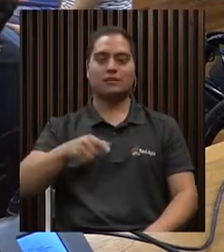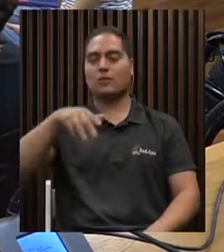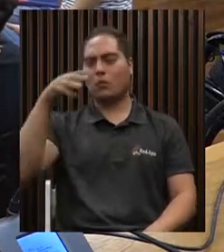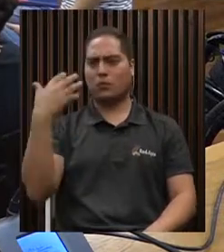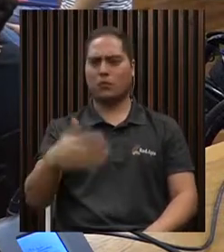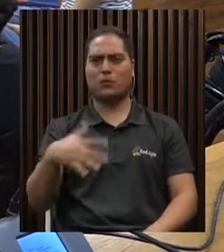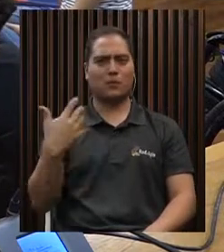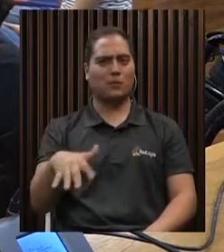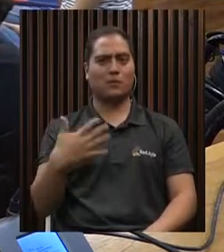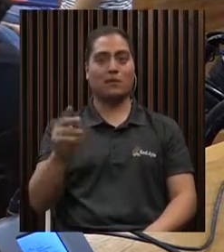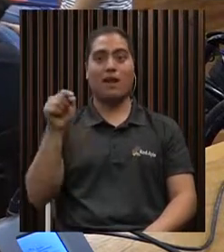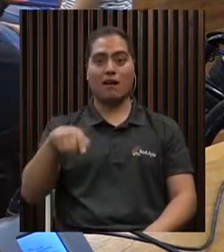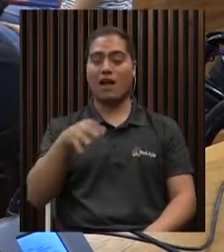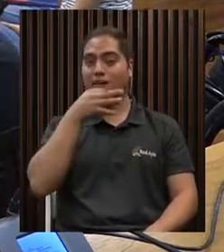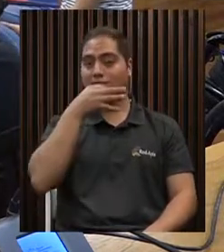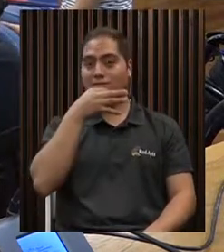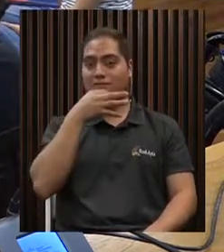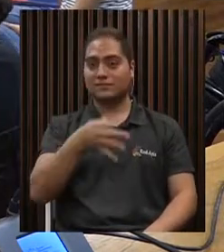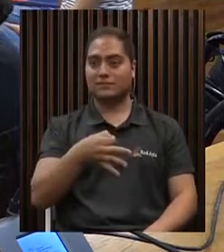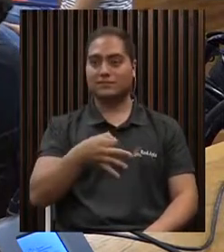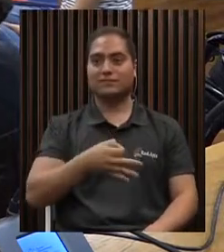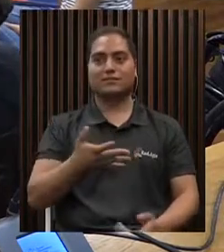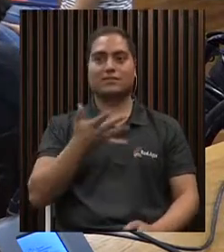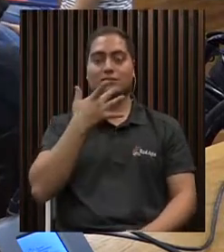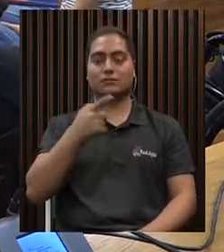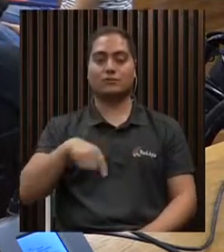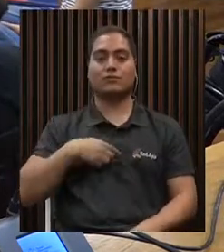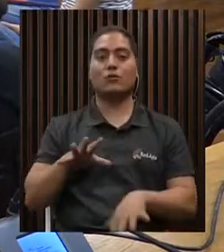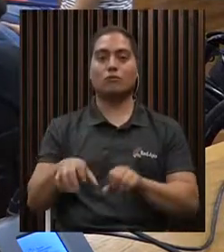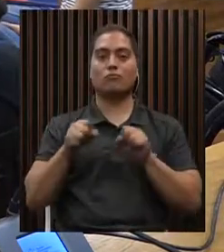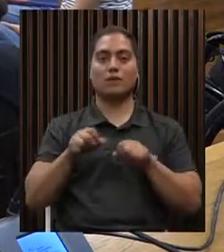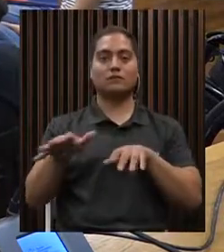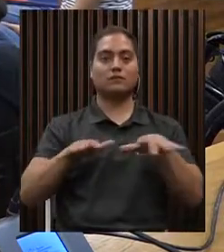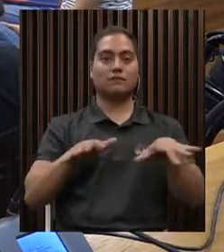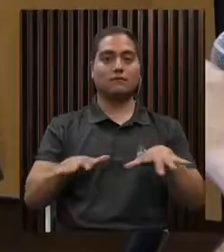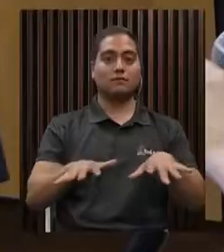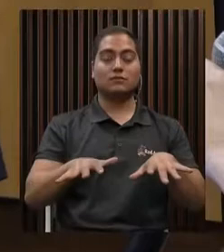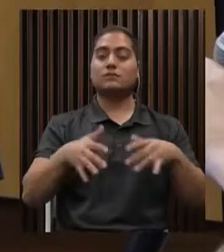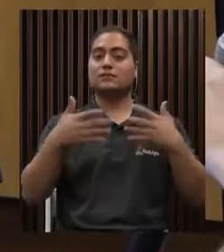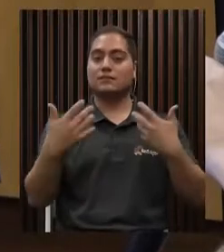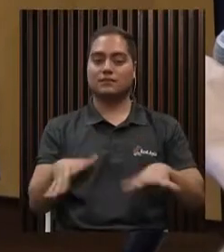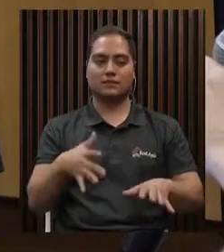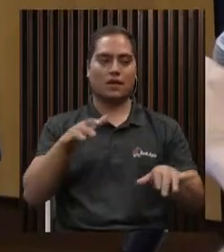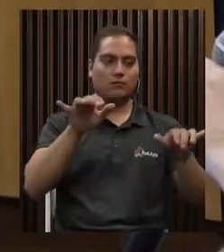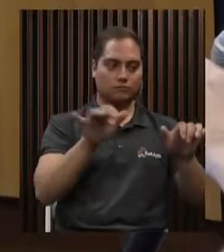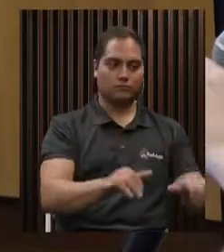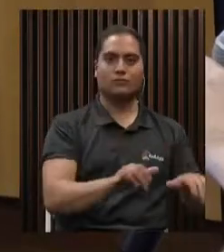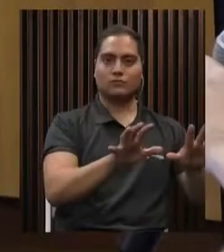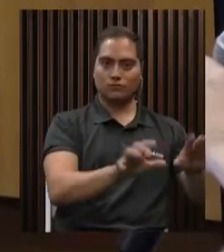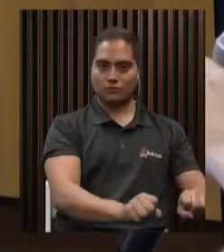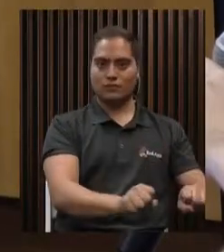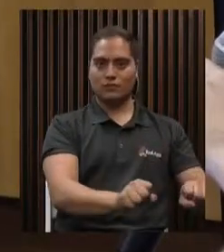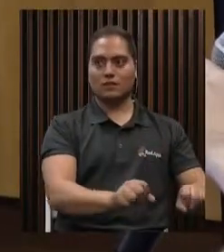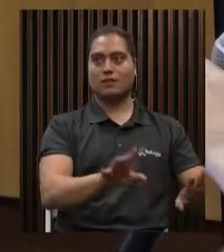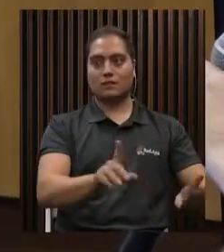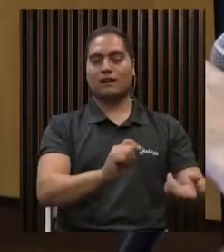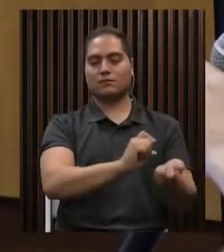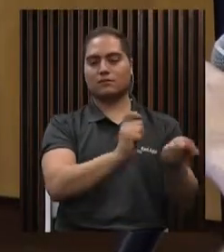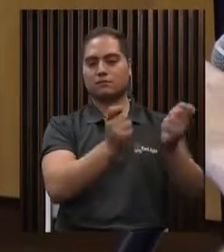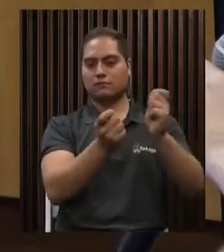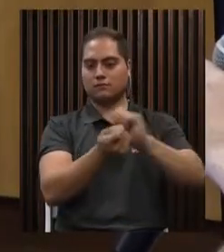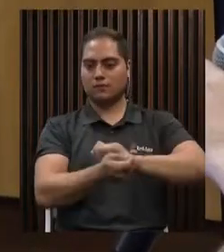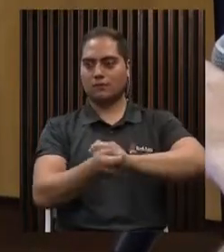de decir, porque tomar un servicio que ya se ha establecido y transformarlo en un lugar accesible a todos los